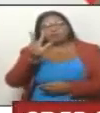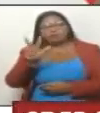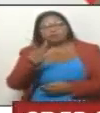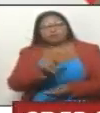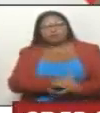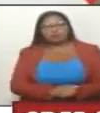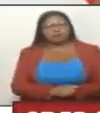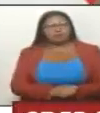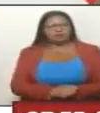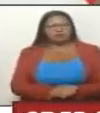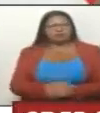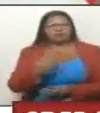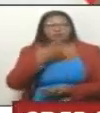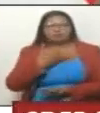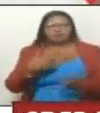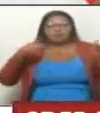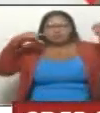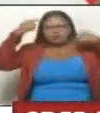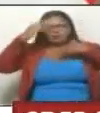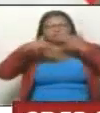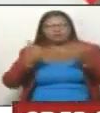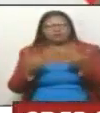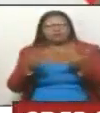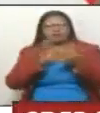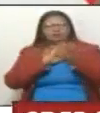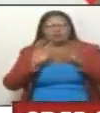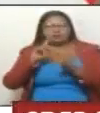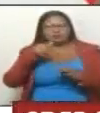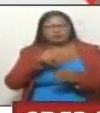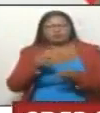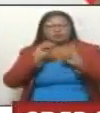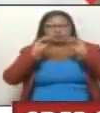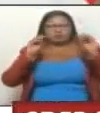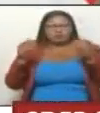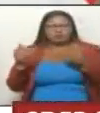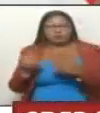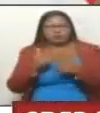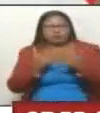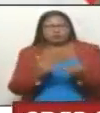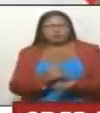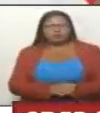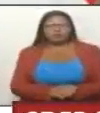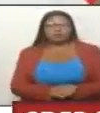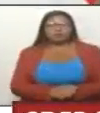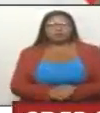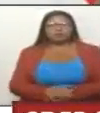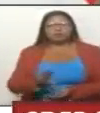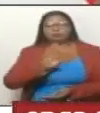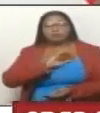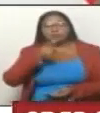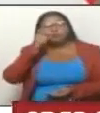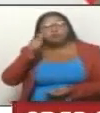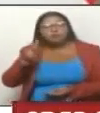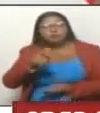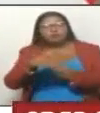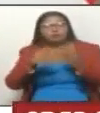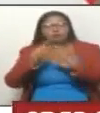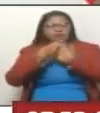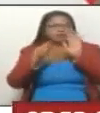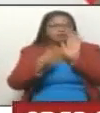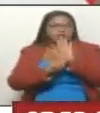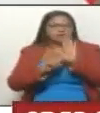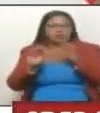presidente Chávez, que era la convocatoria, una consulta sobre si el pueblo quería o no constituyente, eso se lo